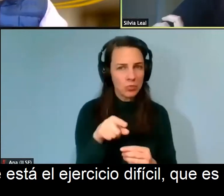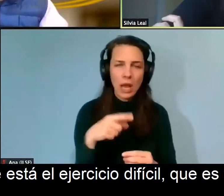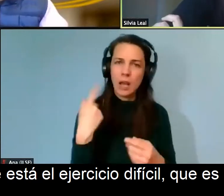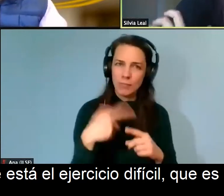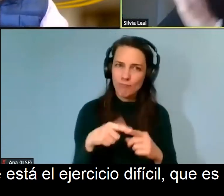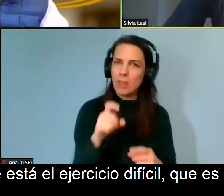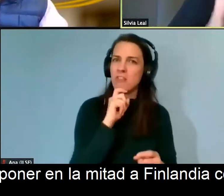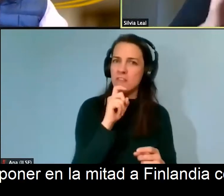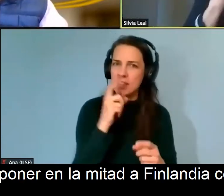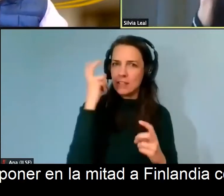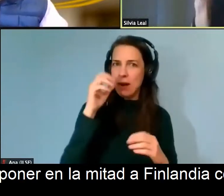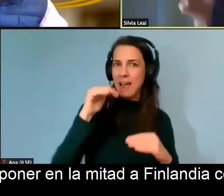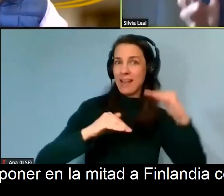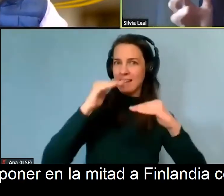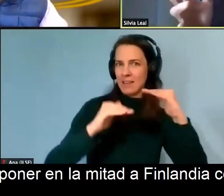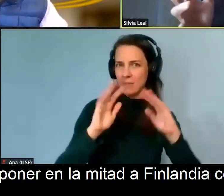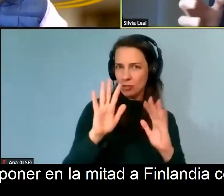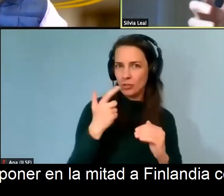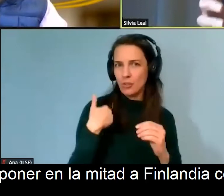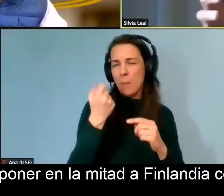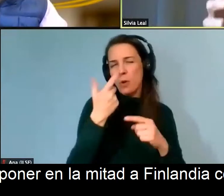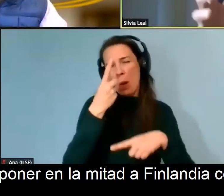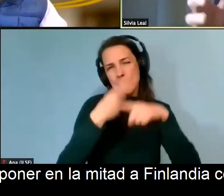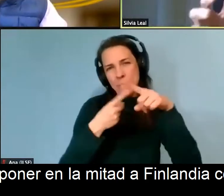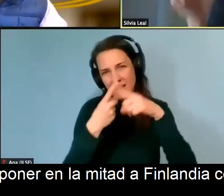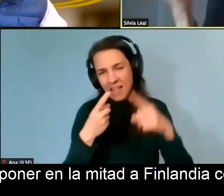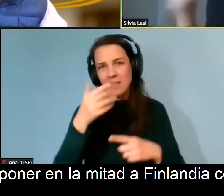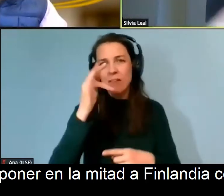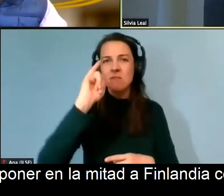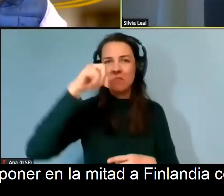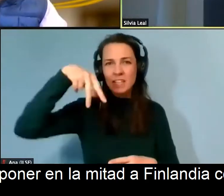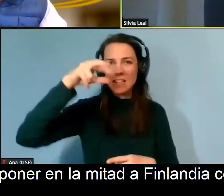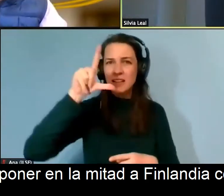del equilibrio. Entonces, voy a poner en la mitad a Finlandia, por ejemplo, con China.